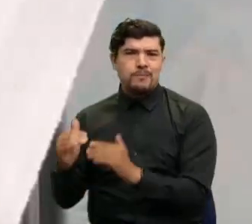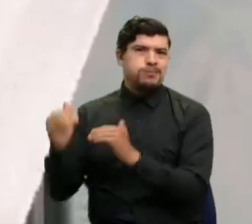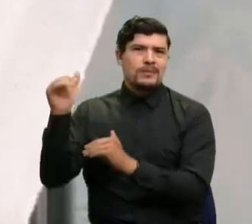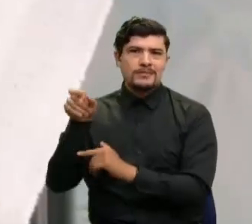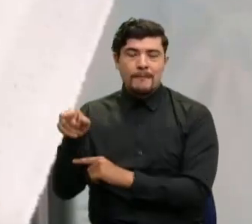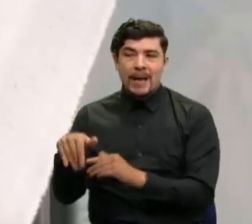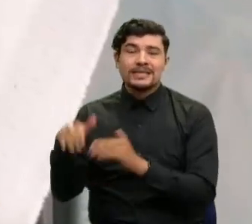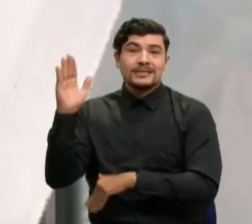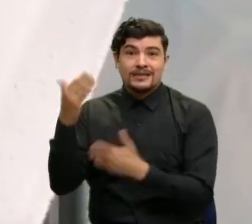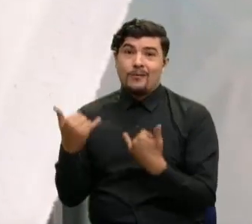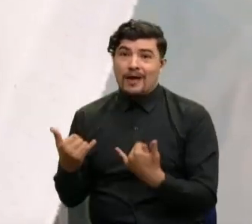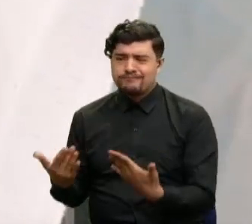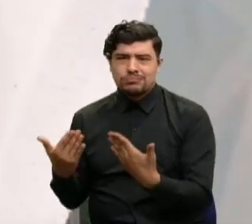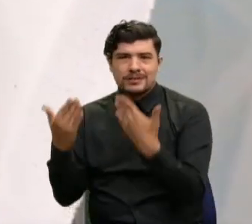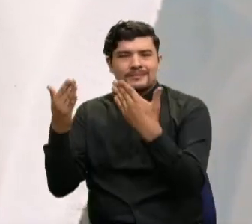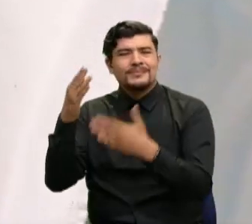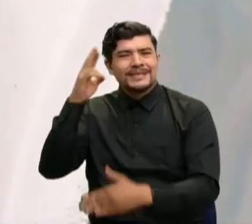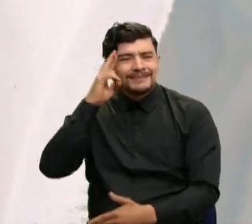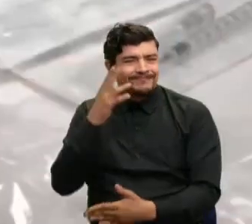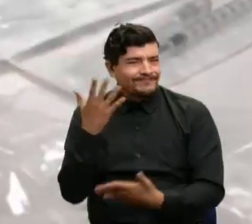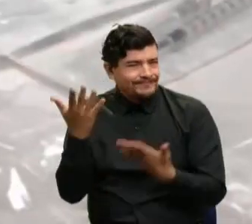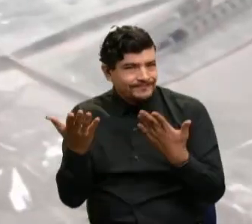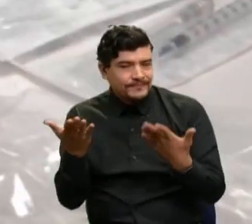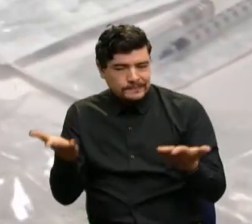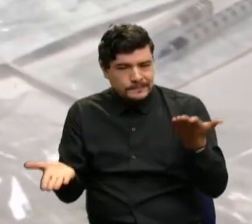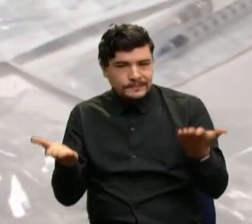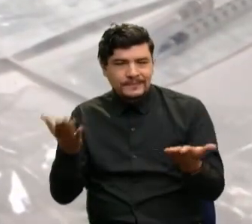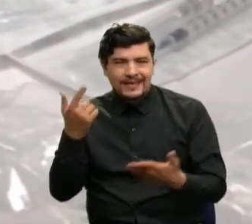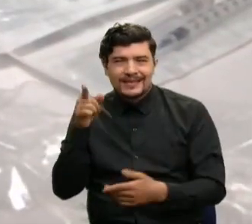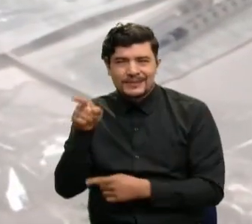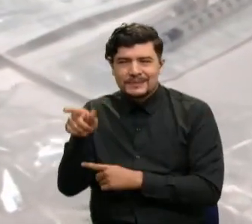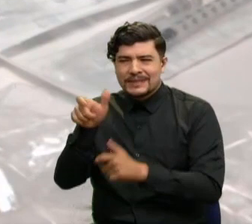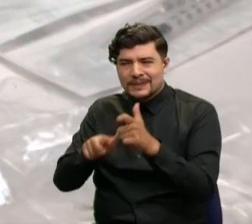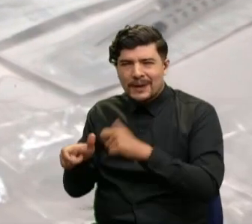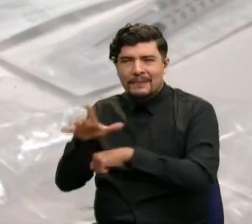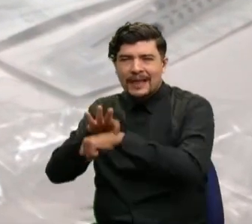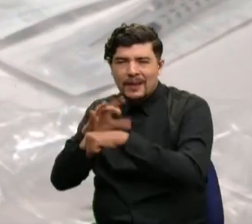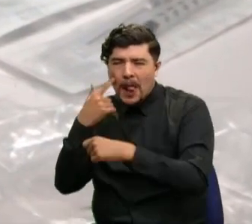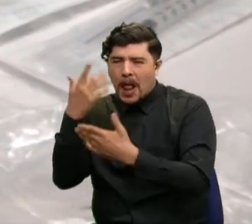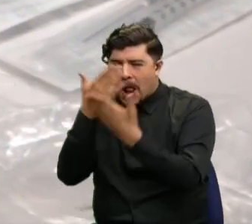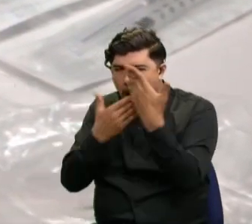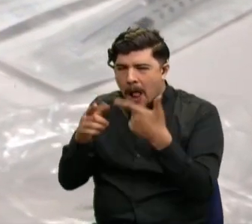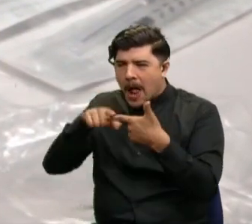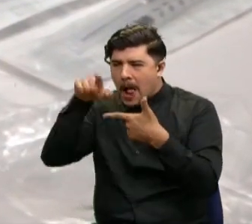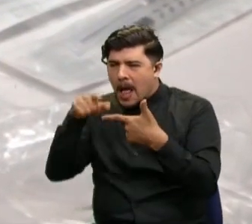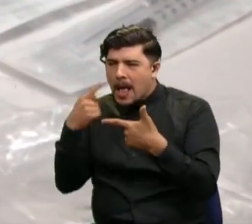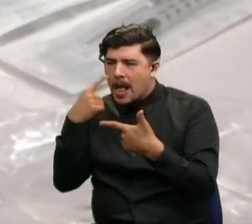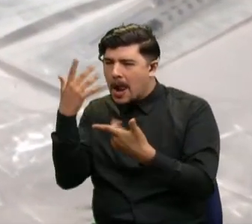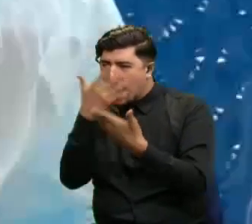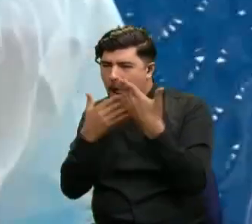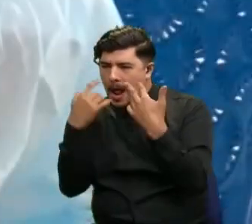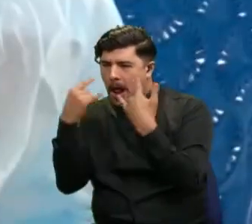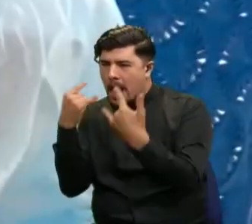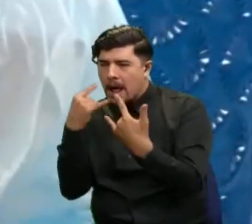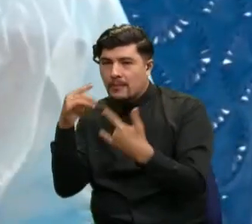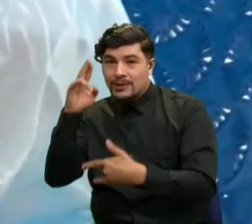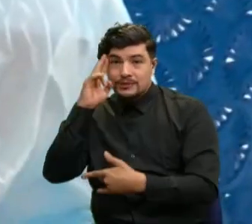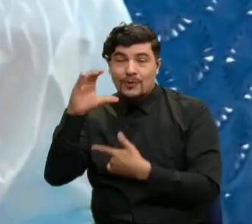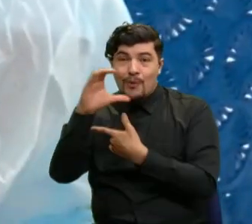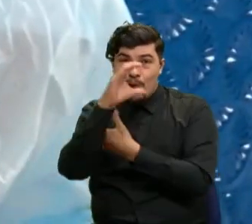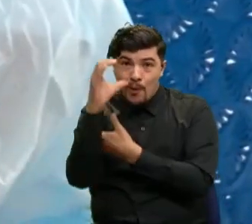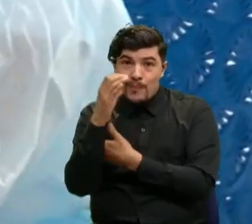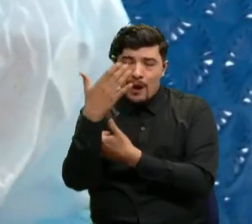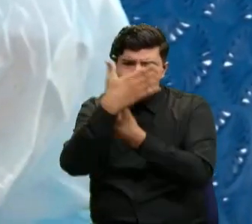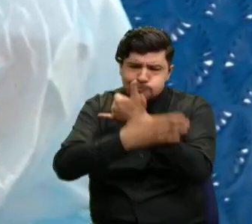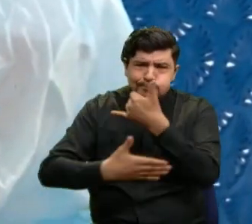persona, que somos médicos, que nos encanta todo este tema de las cifras, de los estudios, la vacuna dispuesta en el territorio